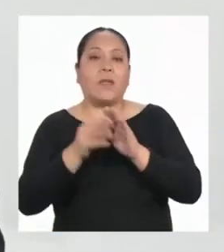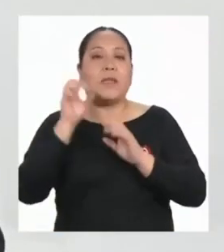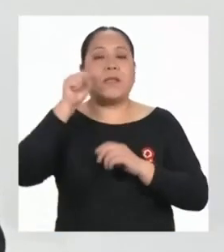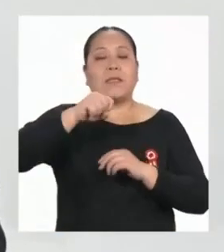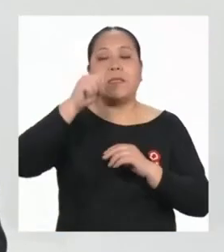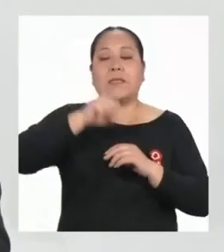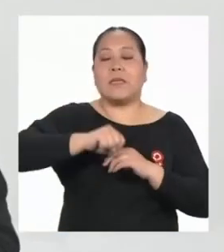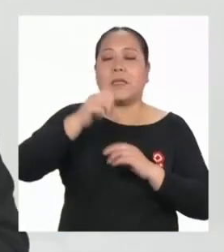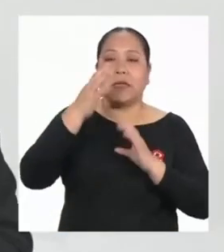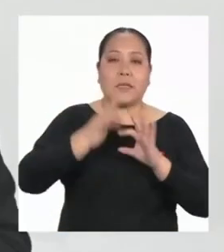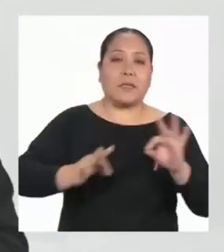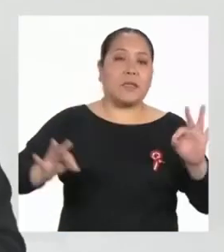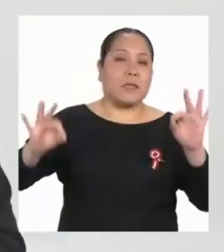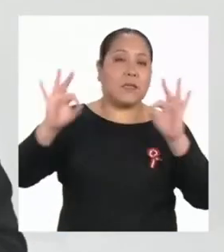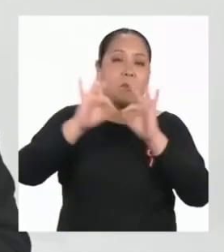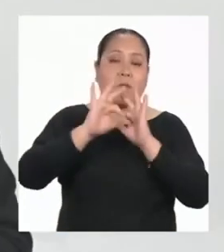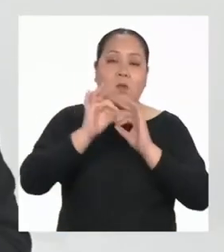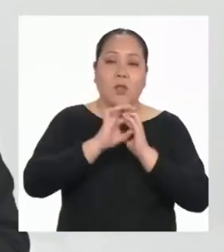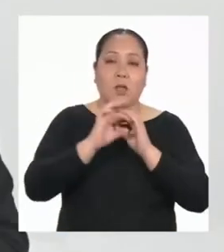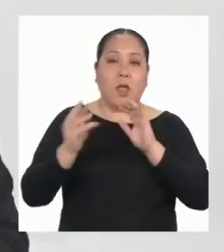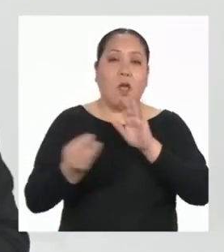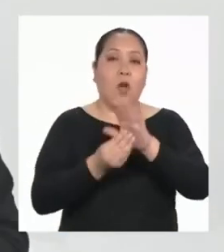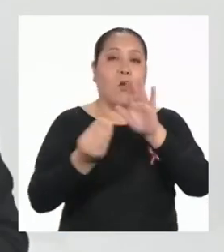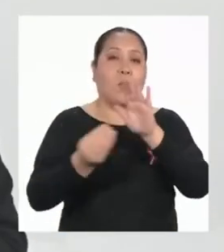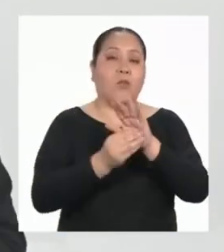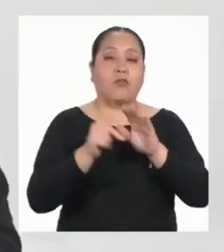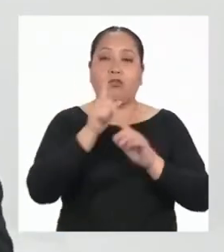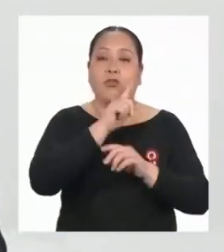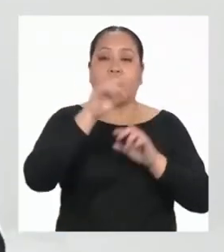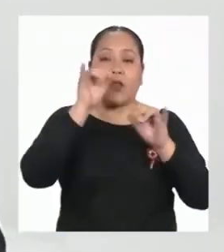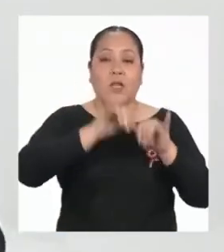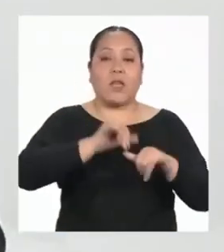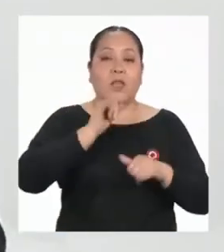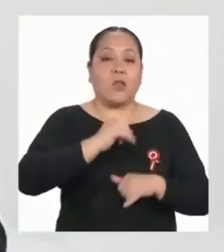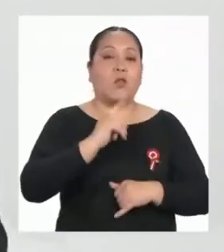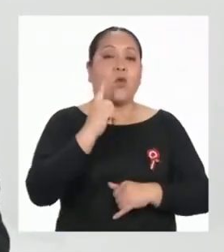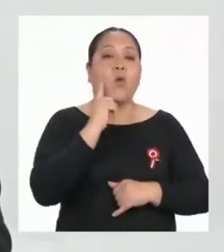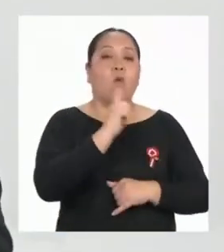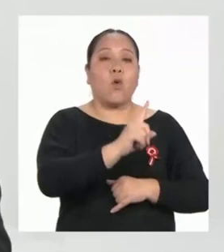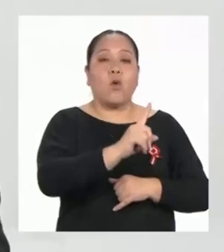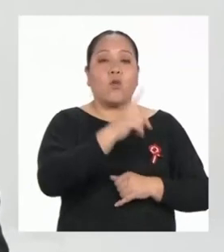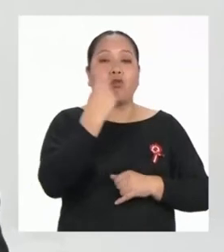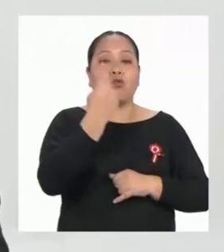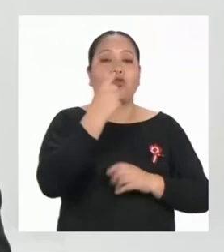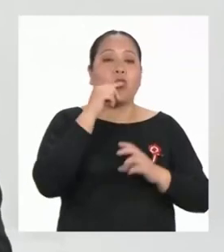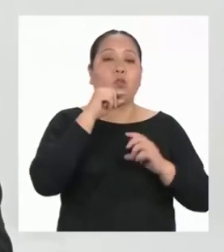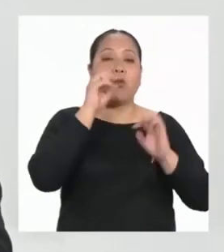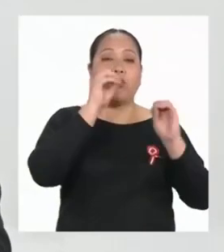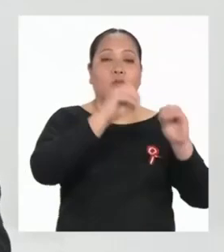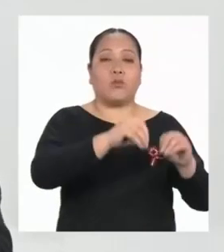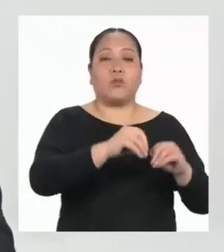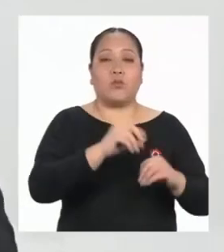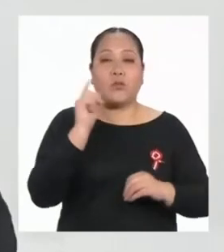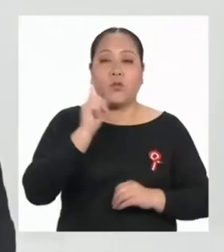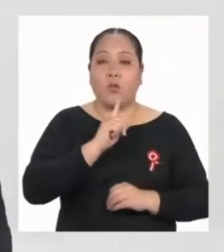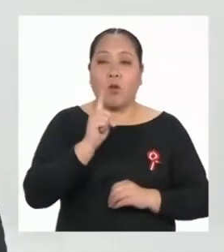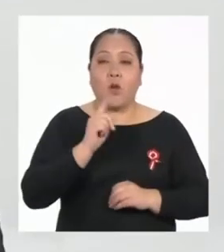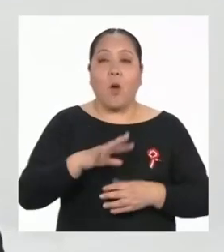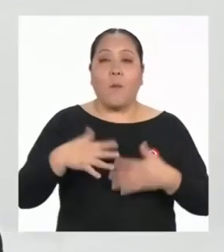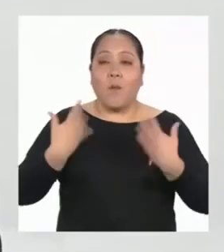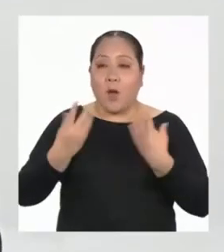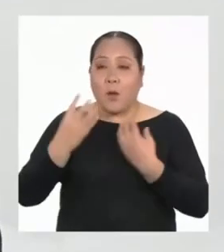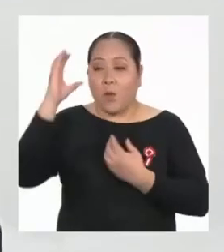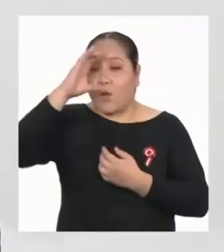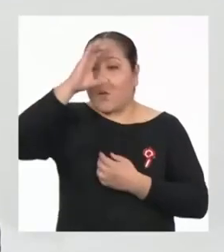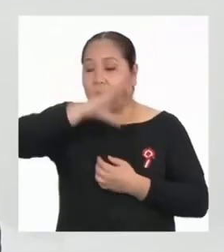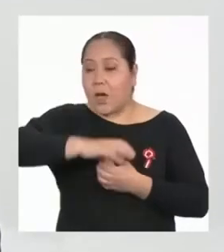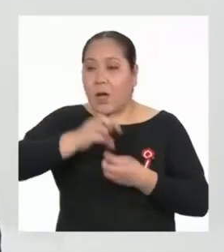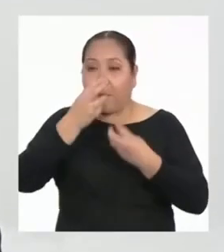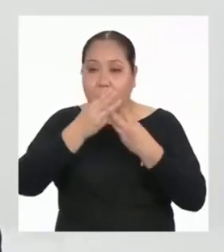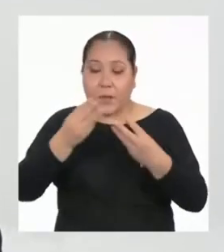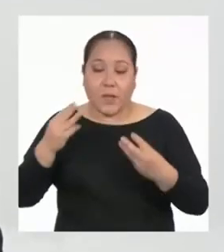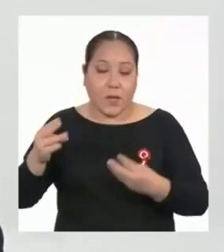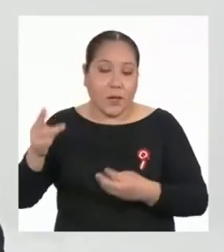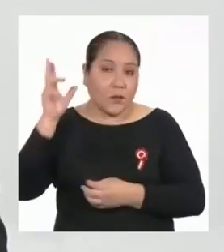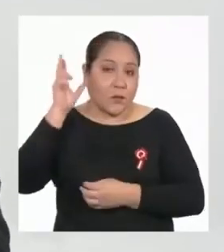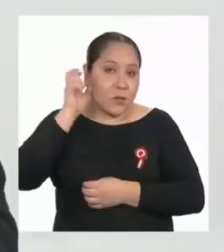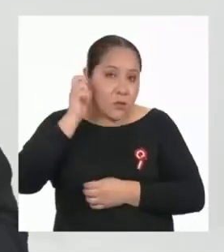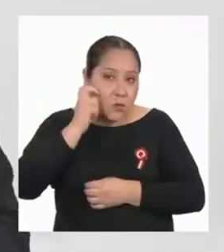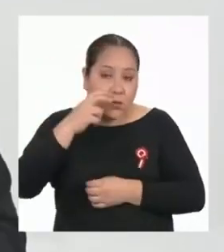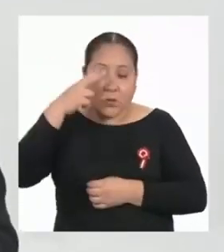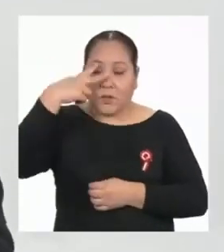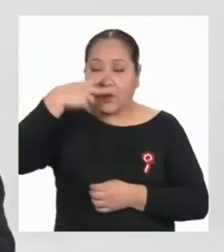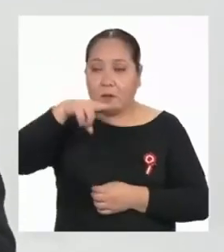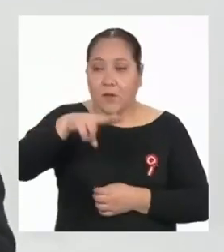complementar. No nos quedemos con un solo insumo. Podemos buscar material audiovisual, por